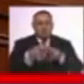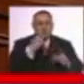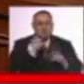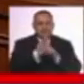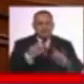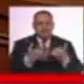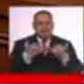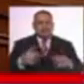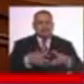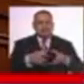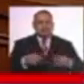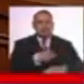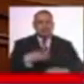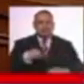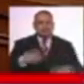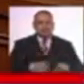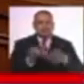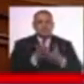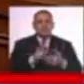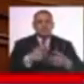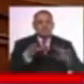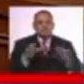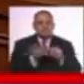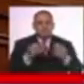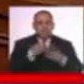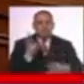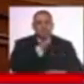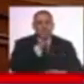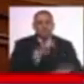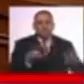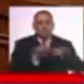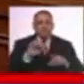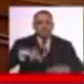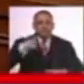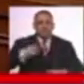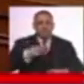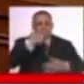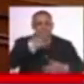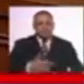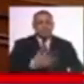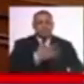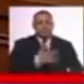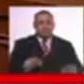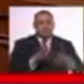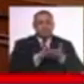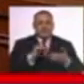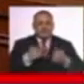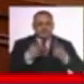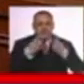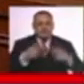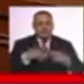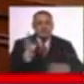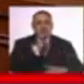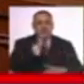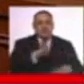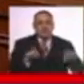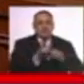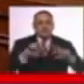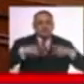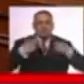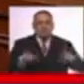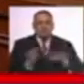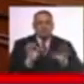del actual gabinete y por su intermedio de una total hipocresía y doble moral. Porque eso es lo que tenemos aquí, hipócritas y doble moral. Y